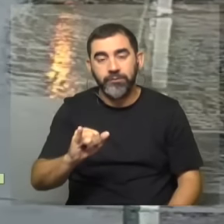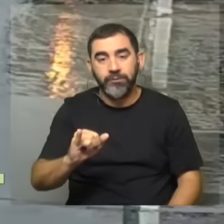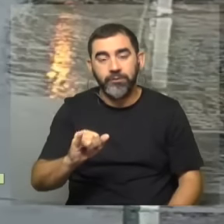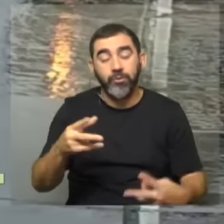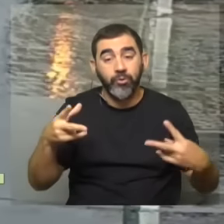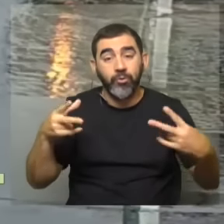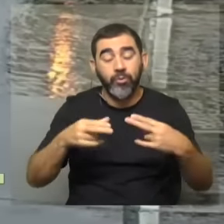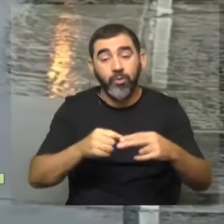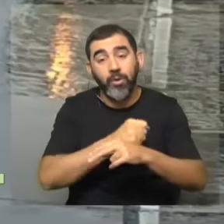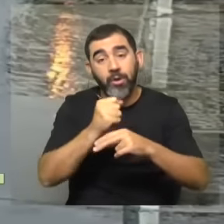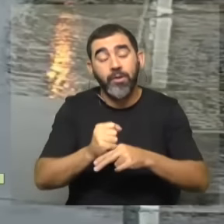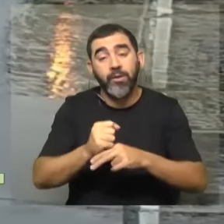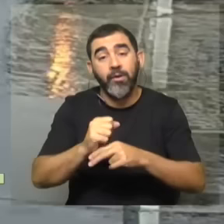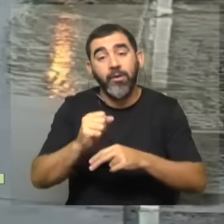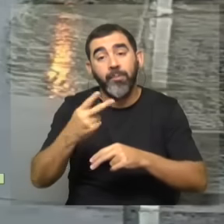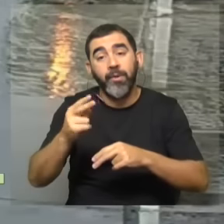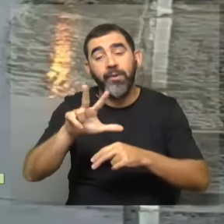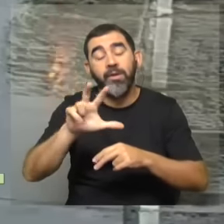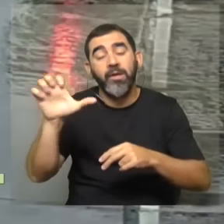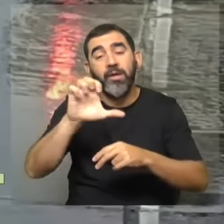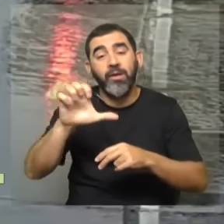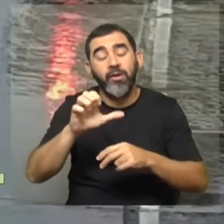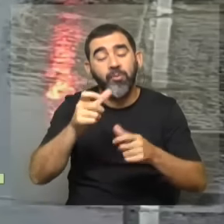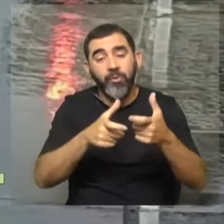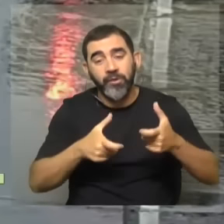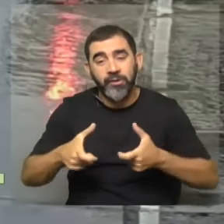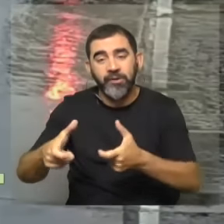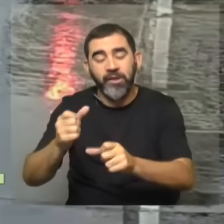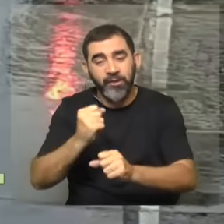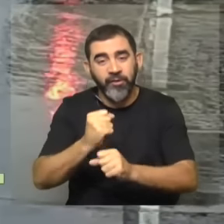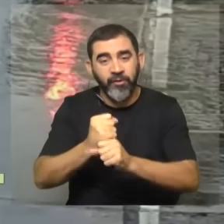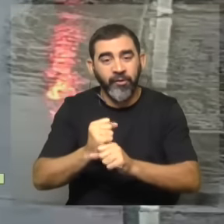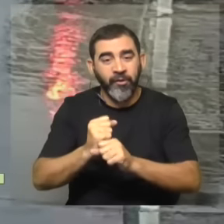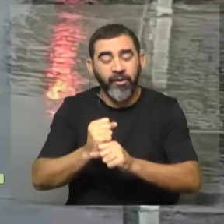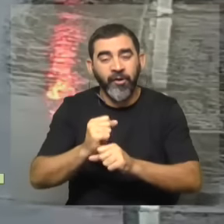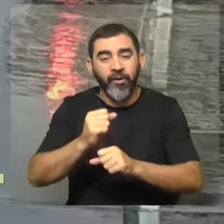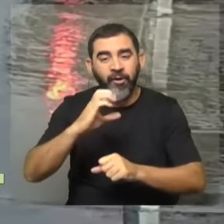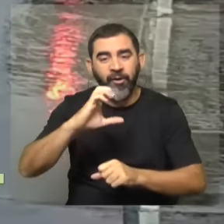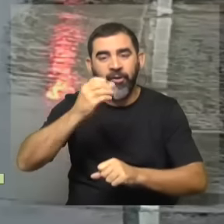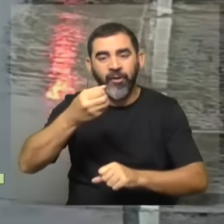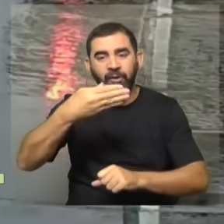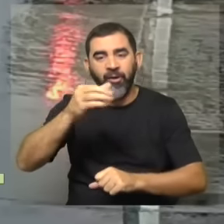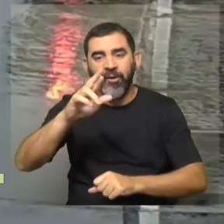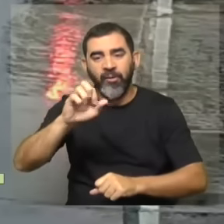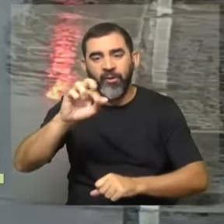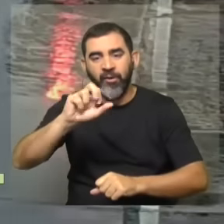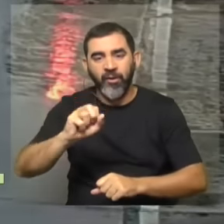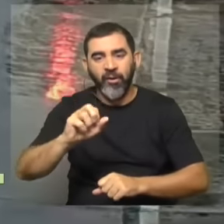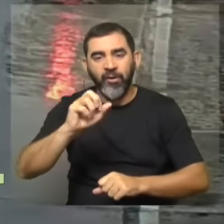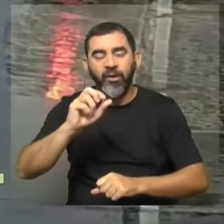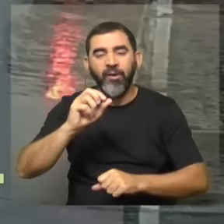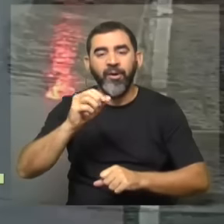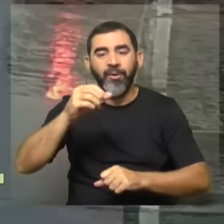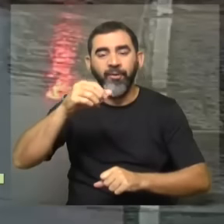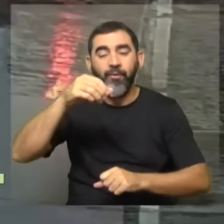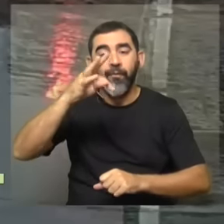estará cortado hasta el 23 de enero por tareas de saneamiento también Hilario Cabrera entre avenida César mayo Gutiérrez y camino